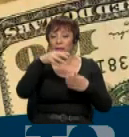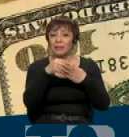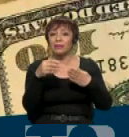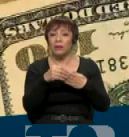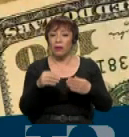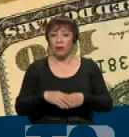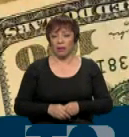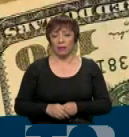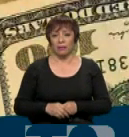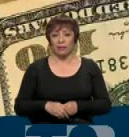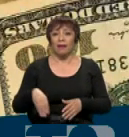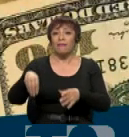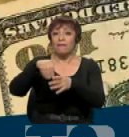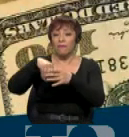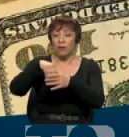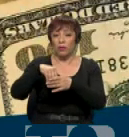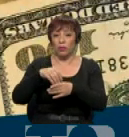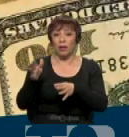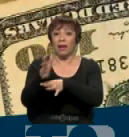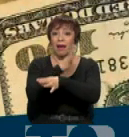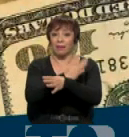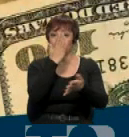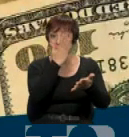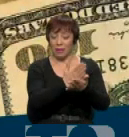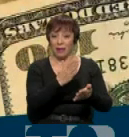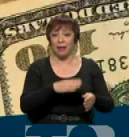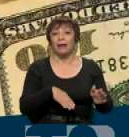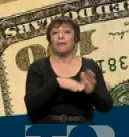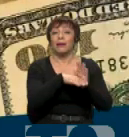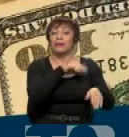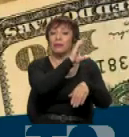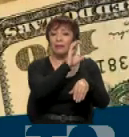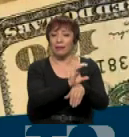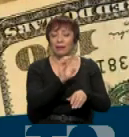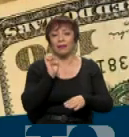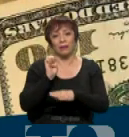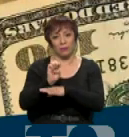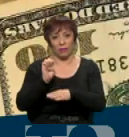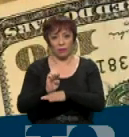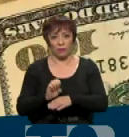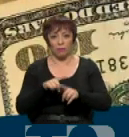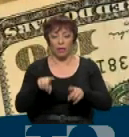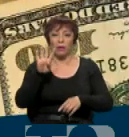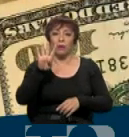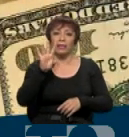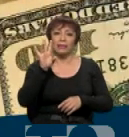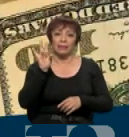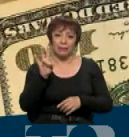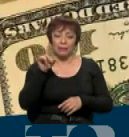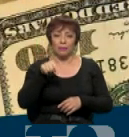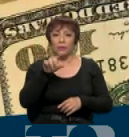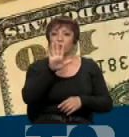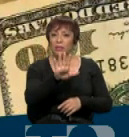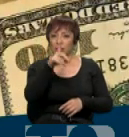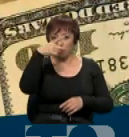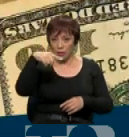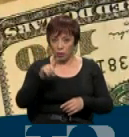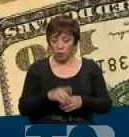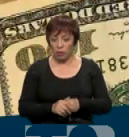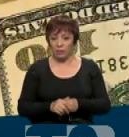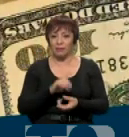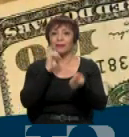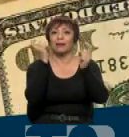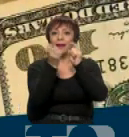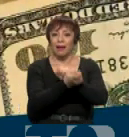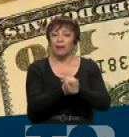fondo global que permanecían retenidos en el banco central del ecuador de ese valor 47.5 millones se encontraban en una cuenta corriente